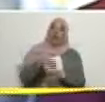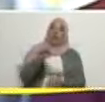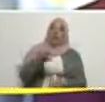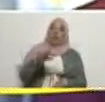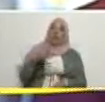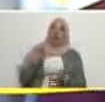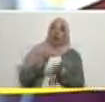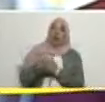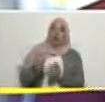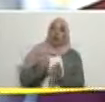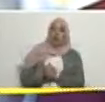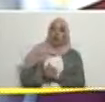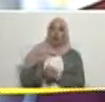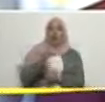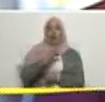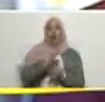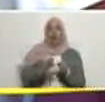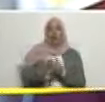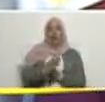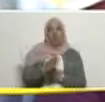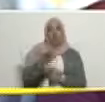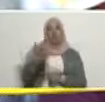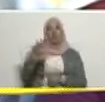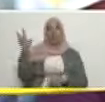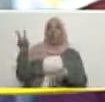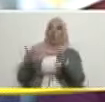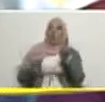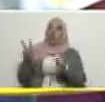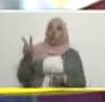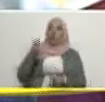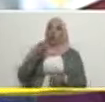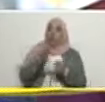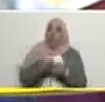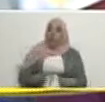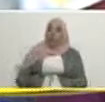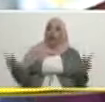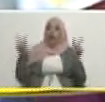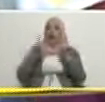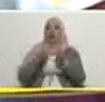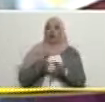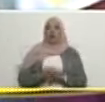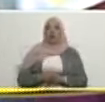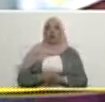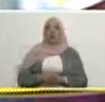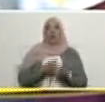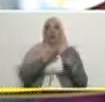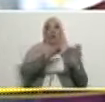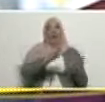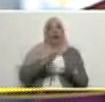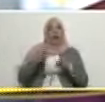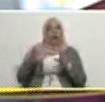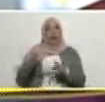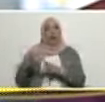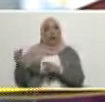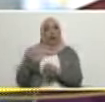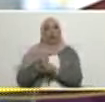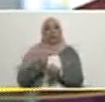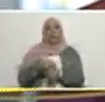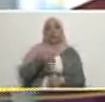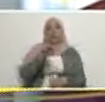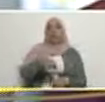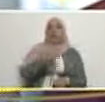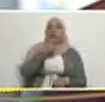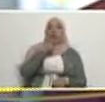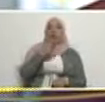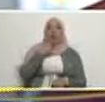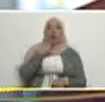el deporte, en la cultura, en la recreación, en los valores, pero también se forman en la organización. Y por eso que usted anuncie